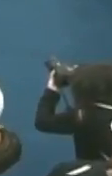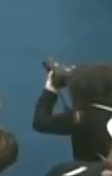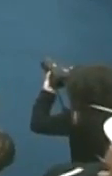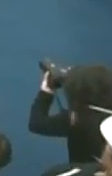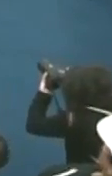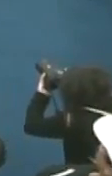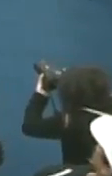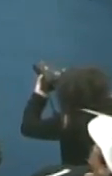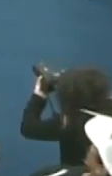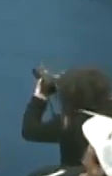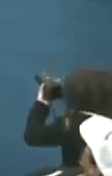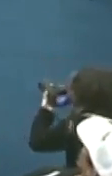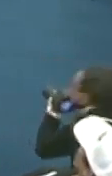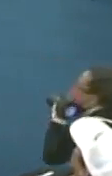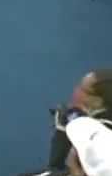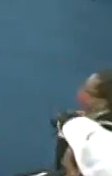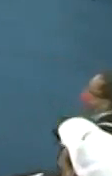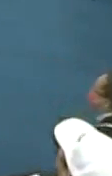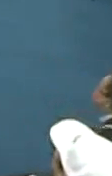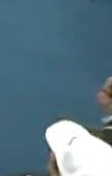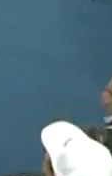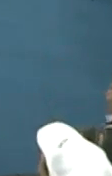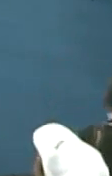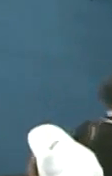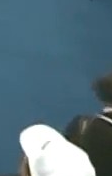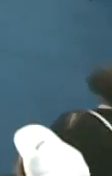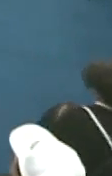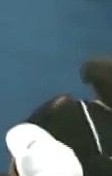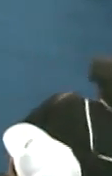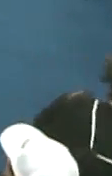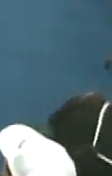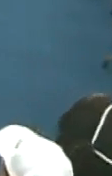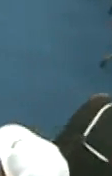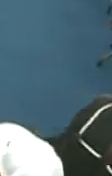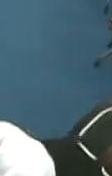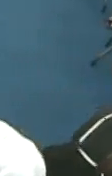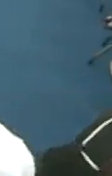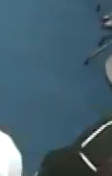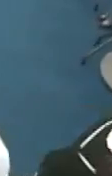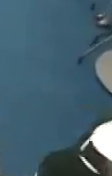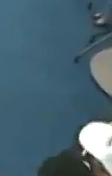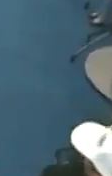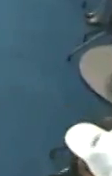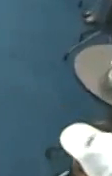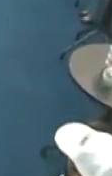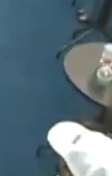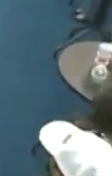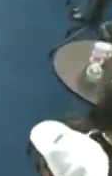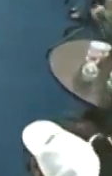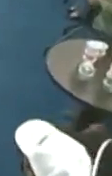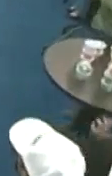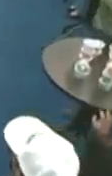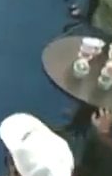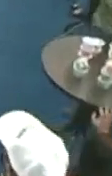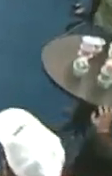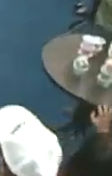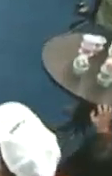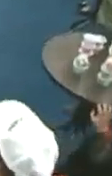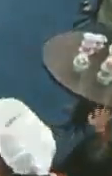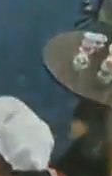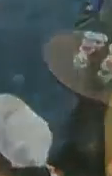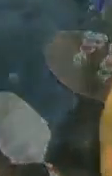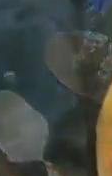República, Delcy Rodríguez. El presidente Nicolás Maduro ha señalado que este nuevo proceso económico se desarrolla en el marco de las